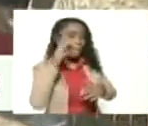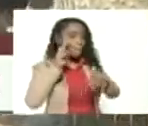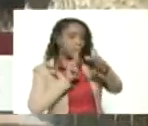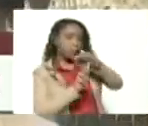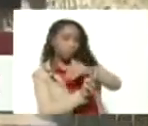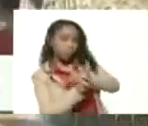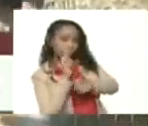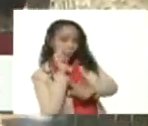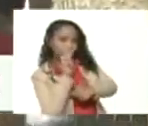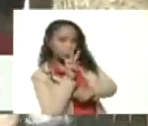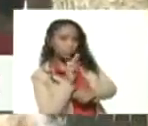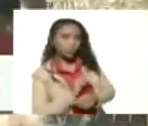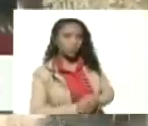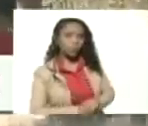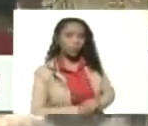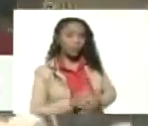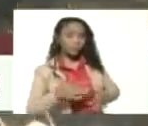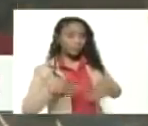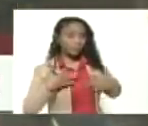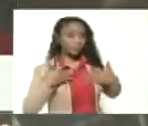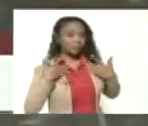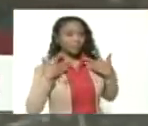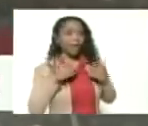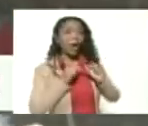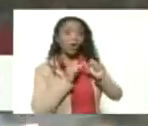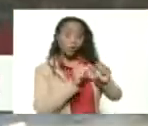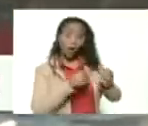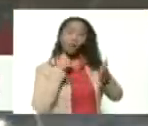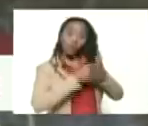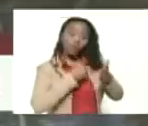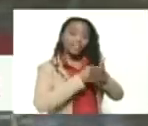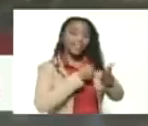verdad nos animan a seguir luchando